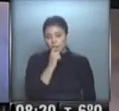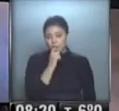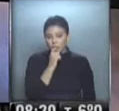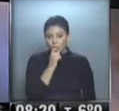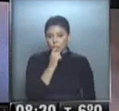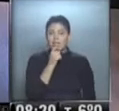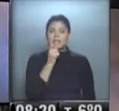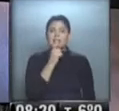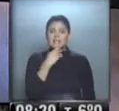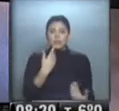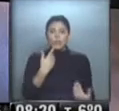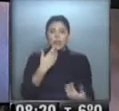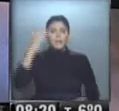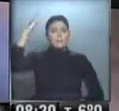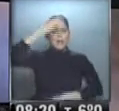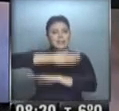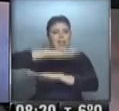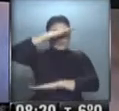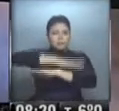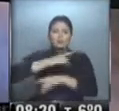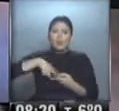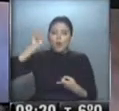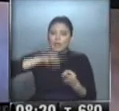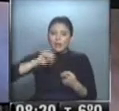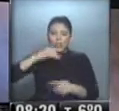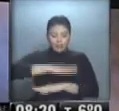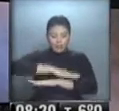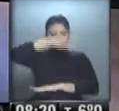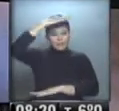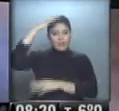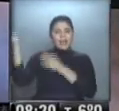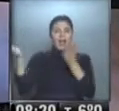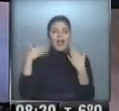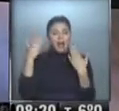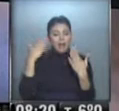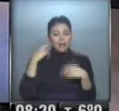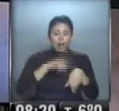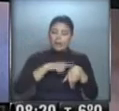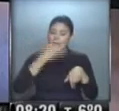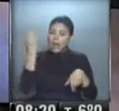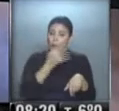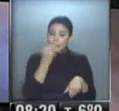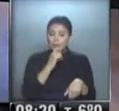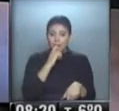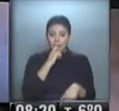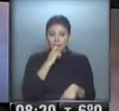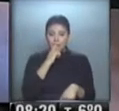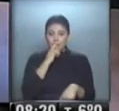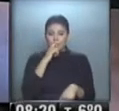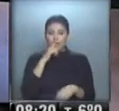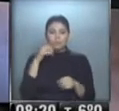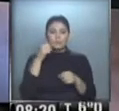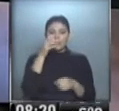donde se puede cerrar las ventanas pero no todo el día cada tanto airearlo y abrir hay un horario muy especial que es el de la polinización